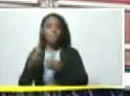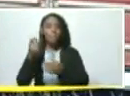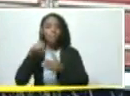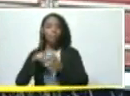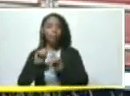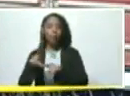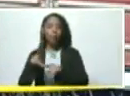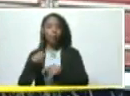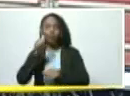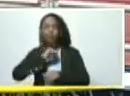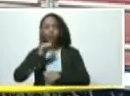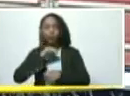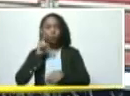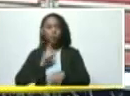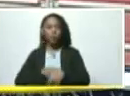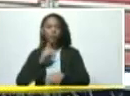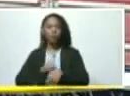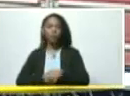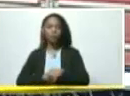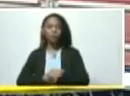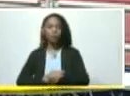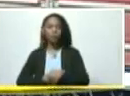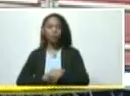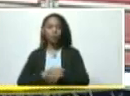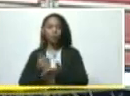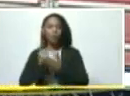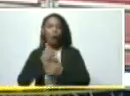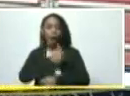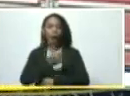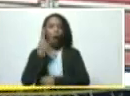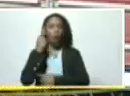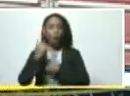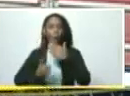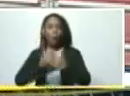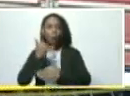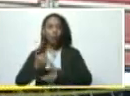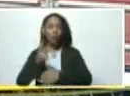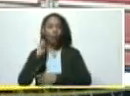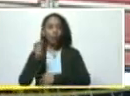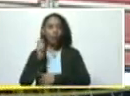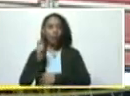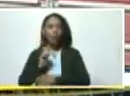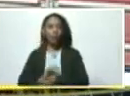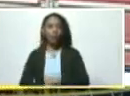sea sostenido en el tiempo con el aporte de cada uno de los proyectos financiados.